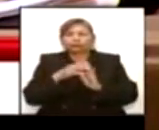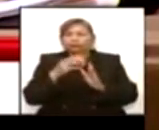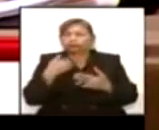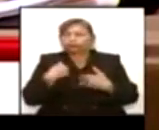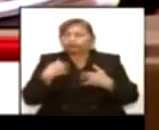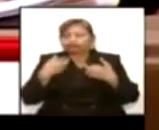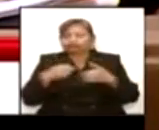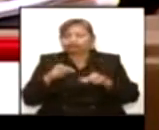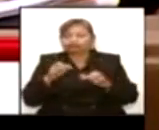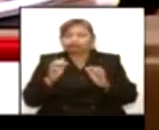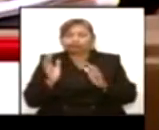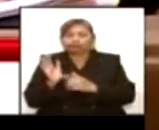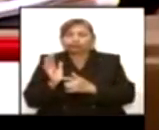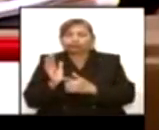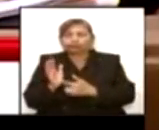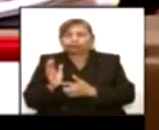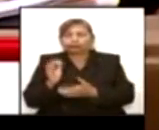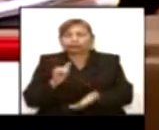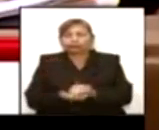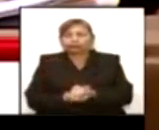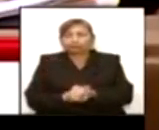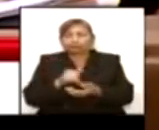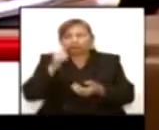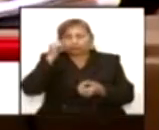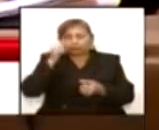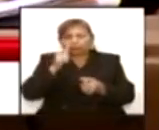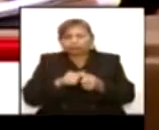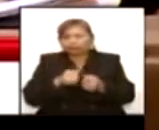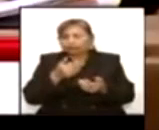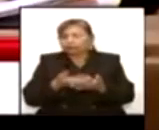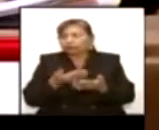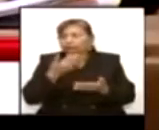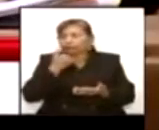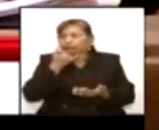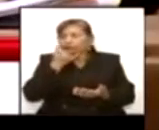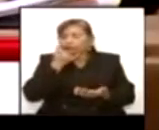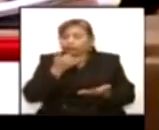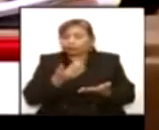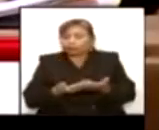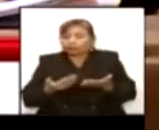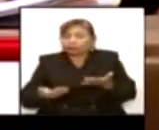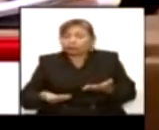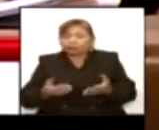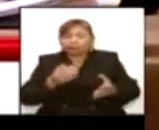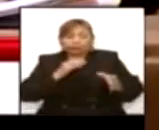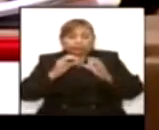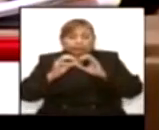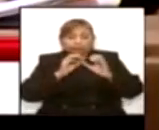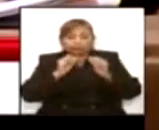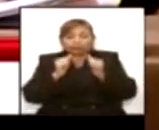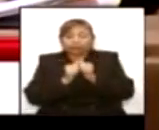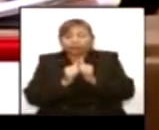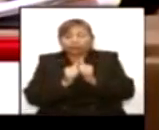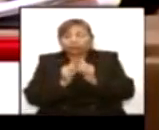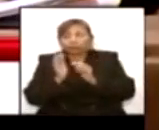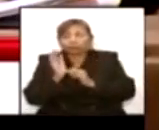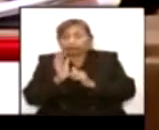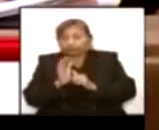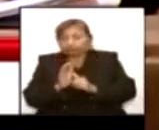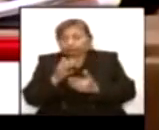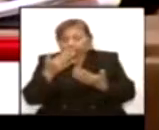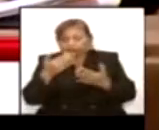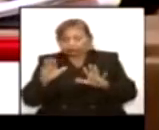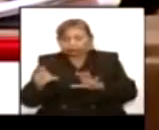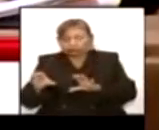Me permito señalar y recordar que antes de que se sucediera este caso y que los medios de comunicación mostraran, ya